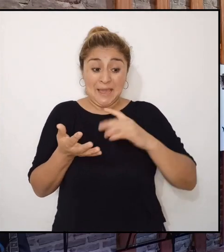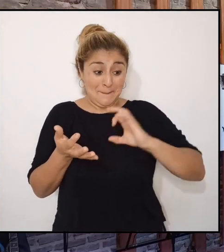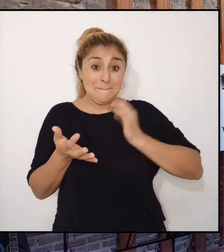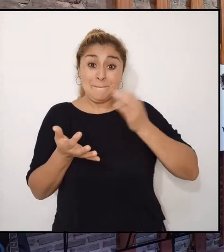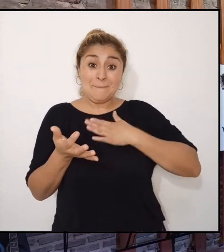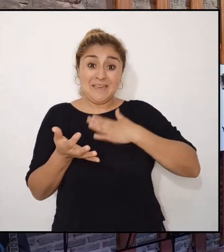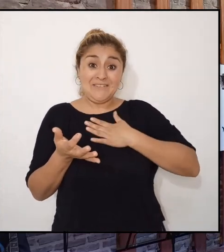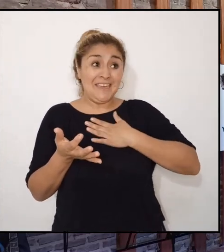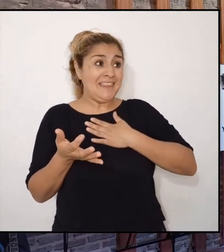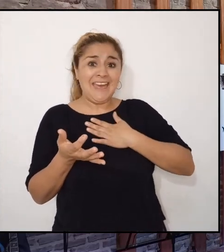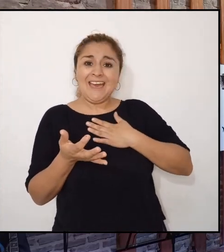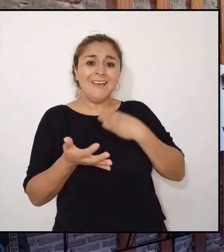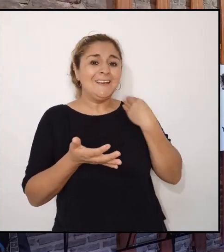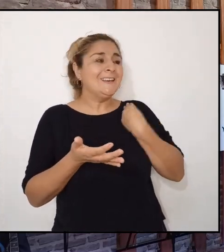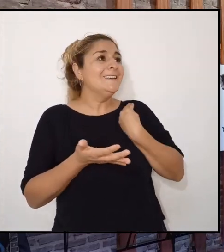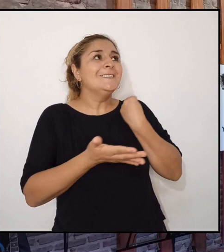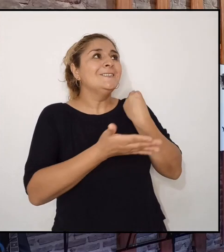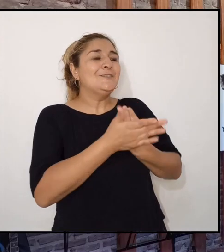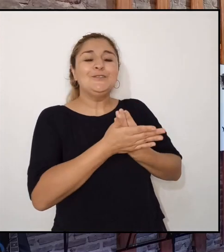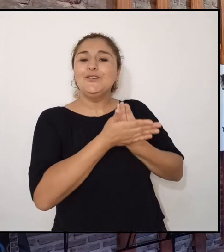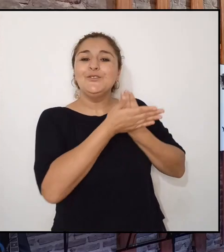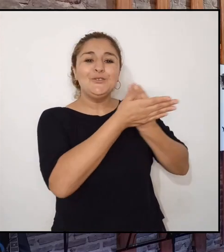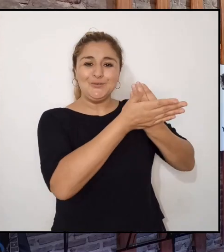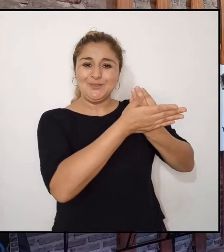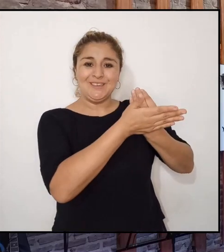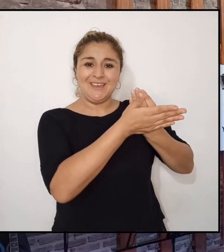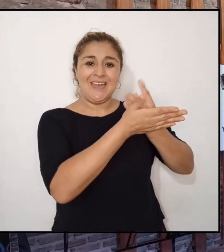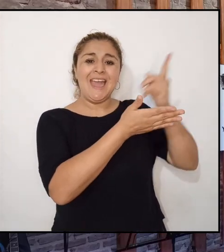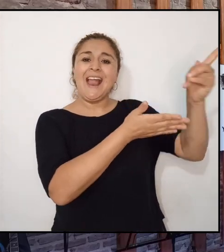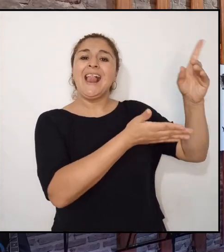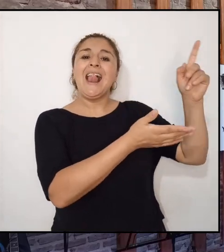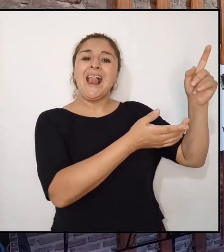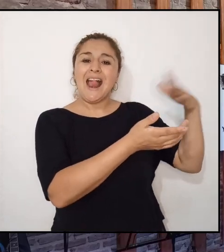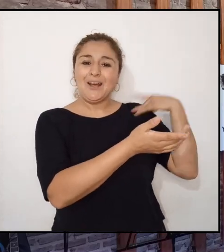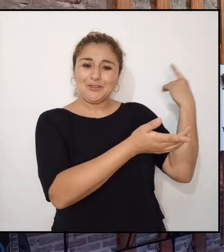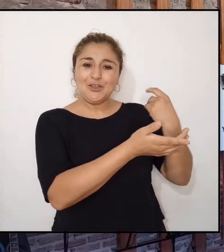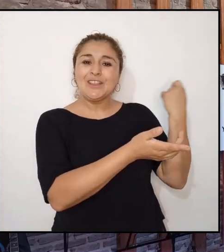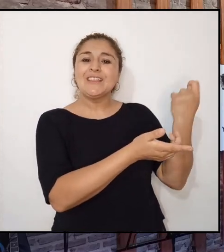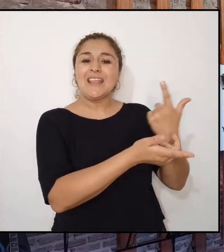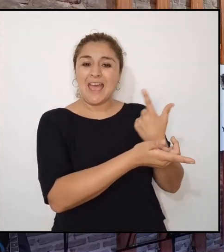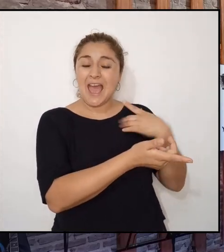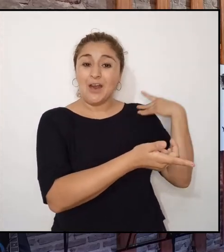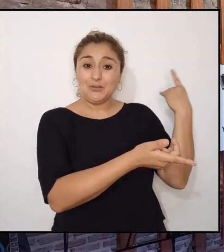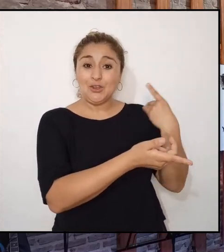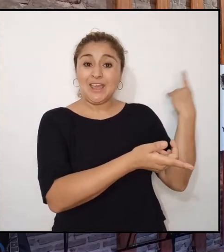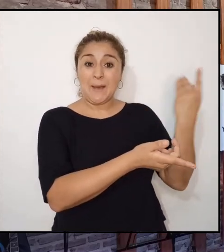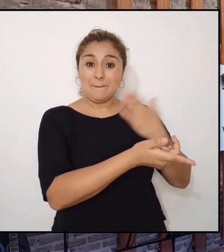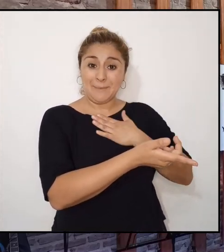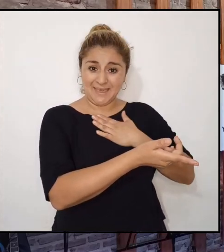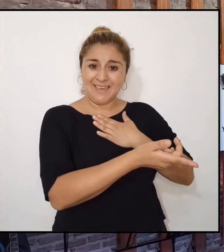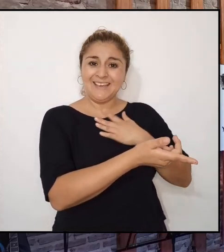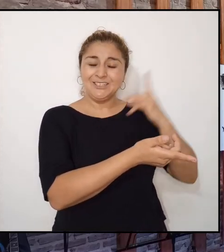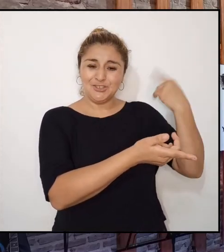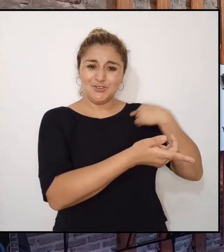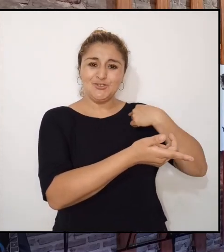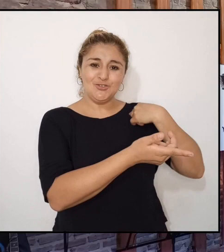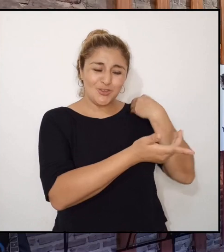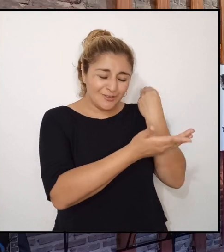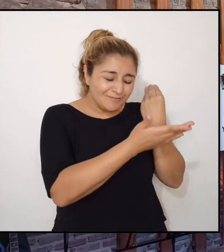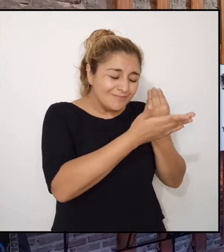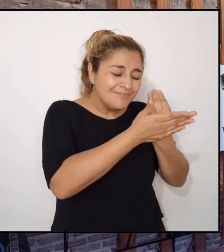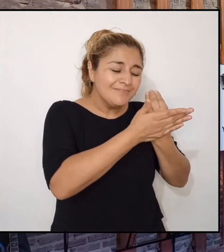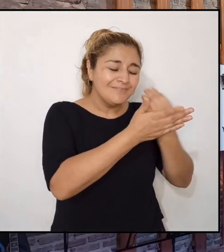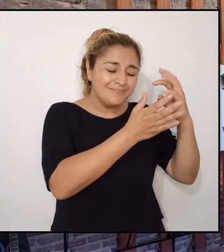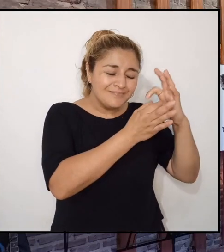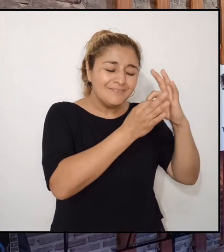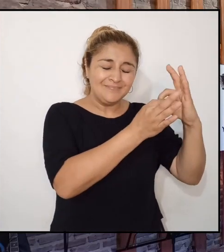El apóstol Pablo lo decía claramente, ¿no? Porque para mí, ¿qué? El vivir es Cristo. También decía,